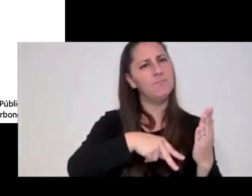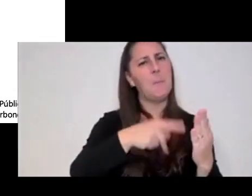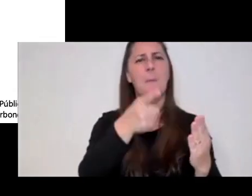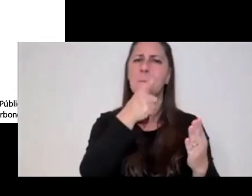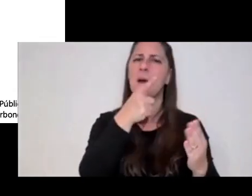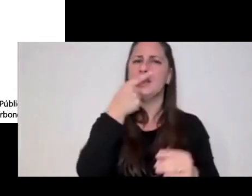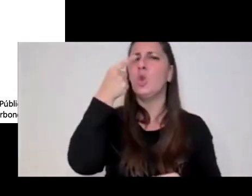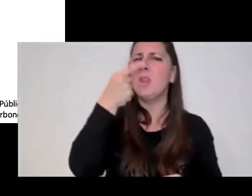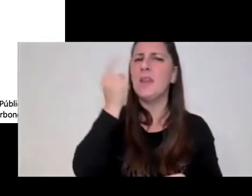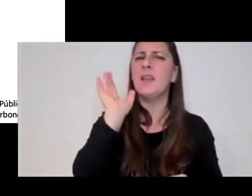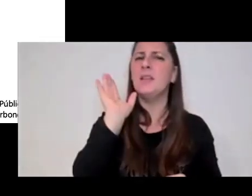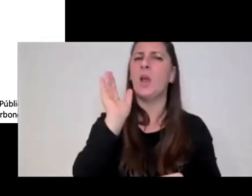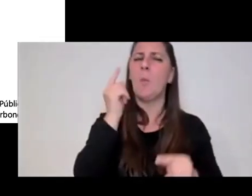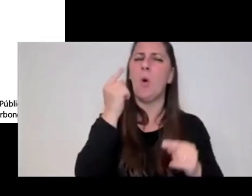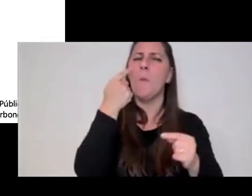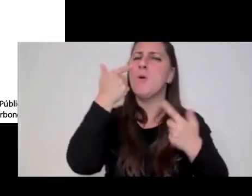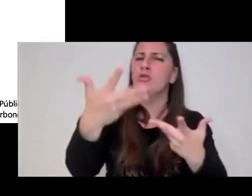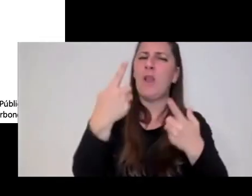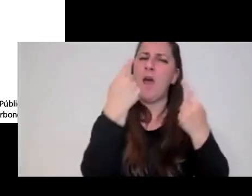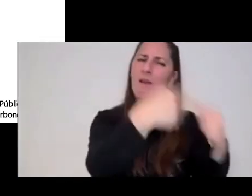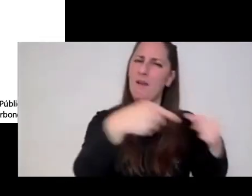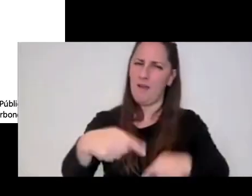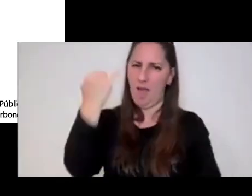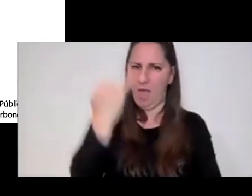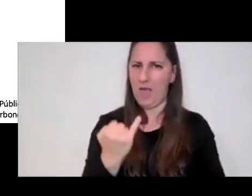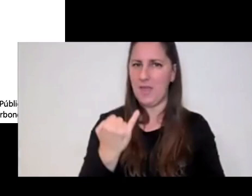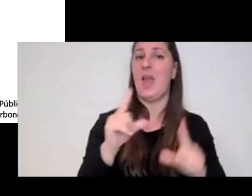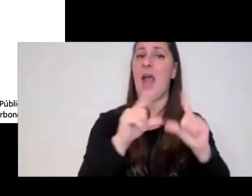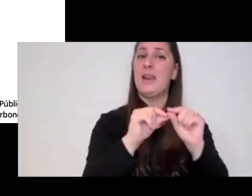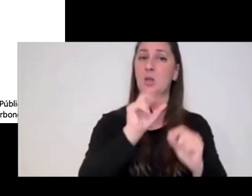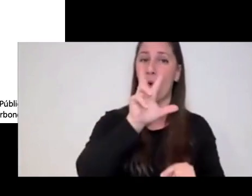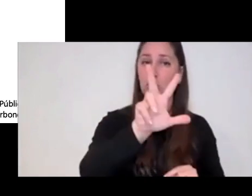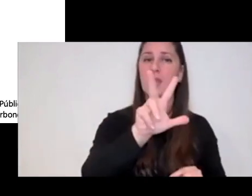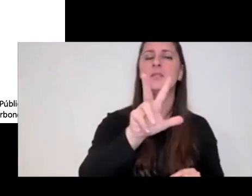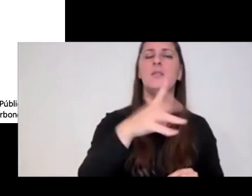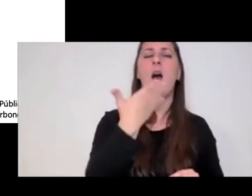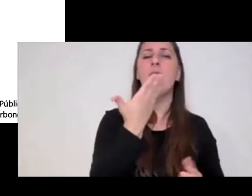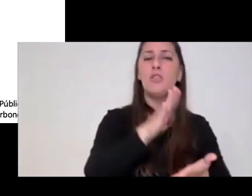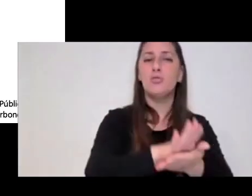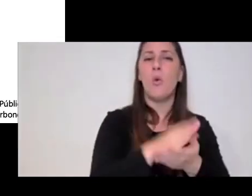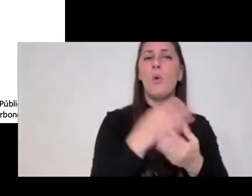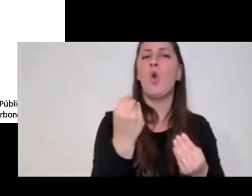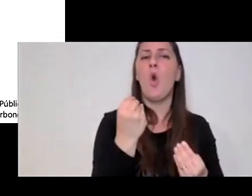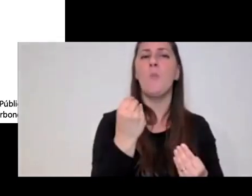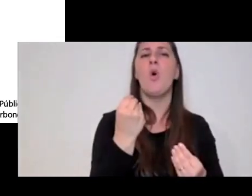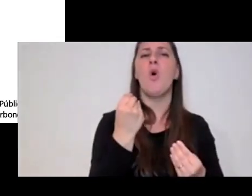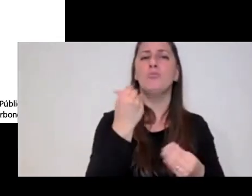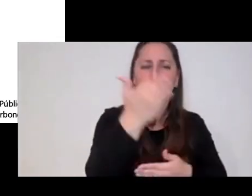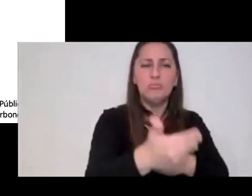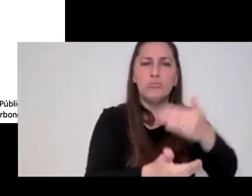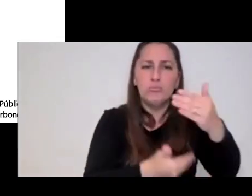una diferenciación. Que el artículo 3 me habla de cómo debe ser realizada esa